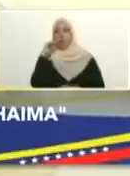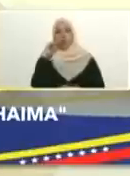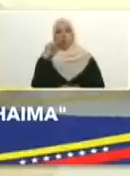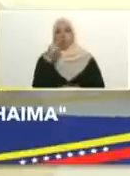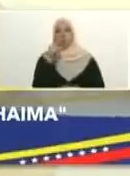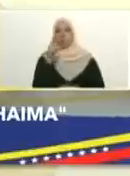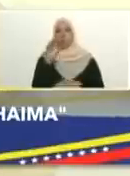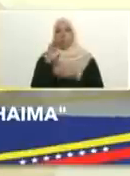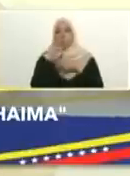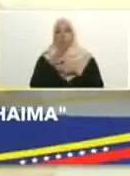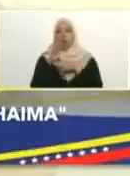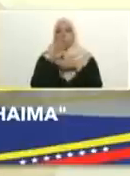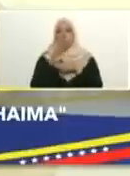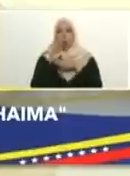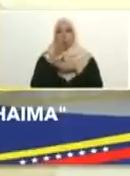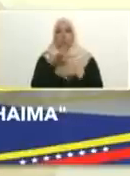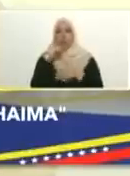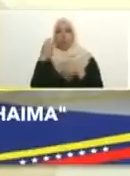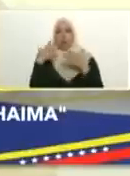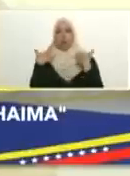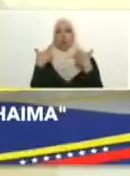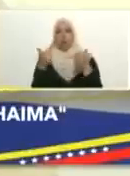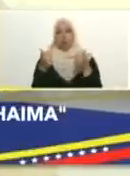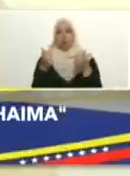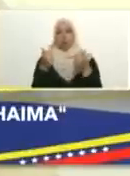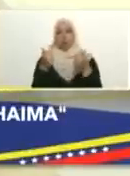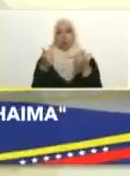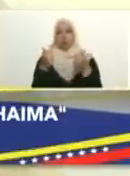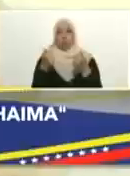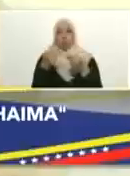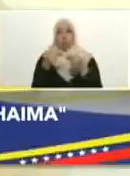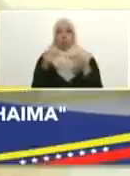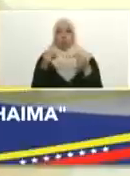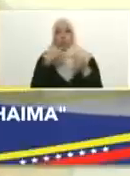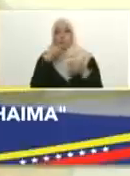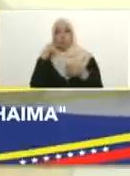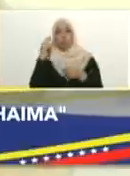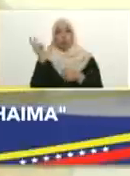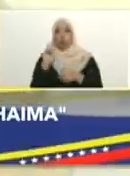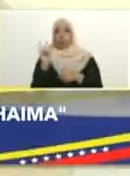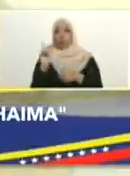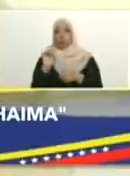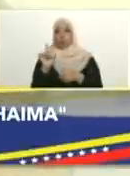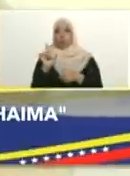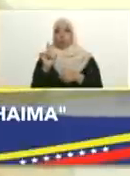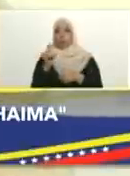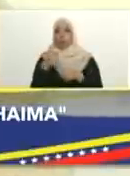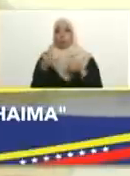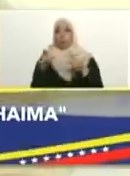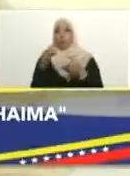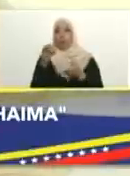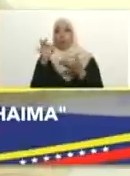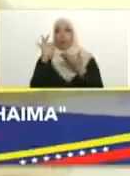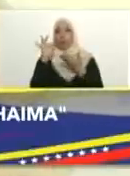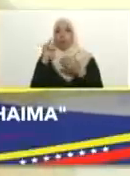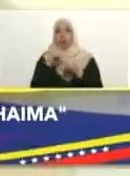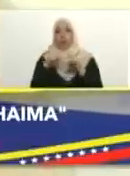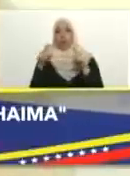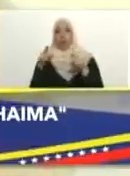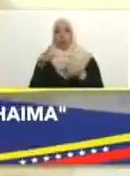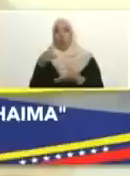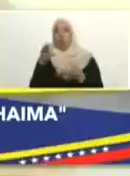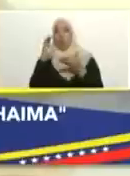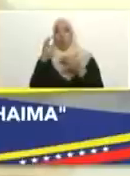yo cuido la salud, pues. Cero azúcar, compadre. ¿Ah? Para el café, para los